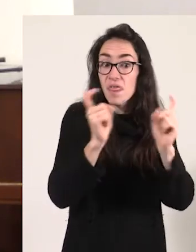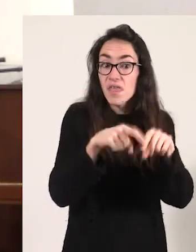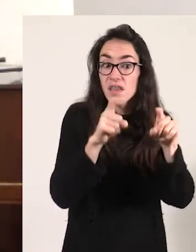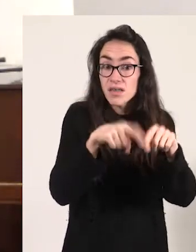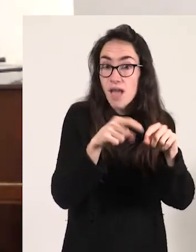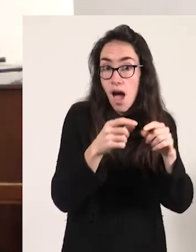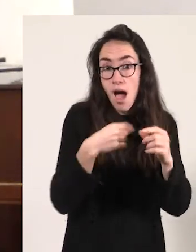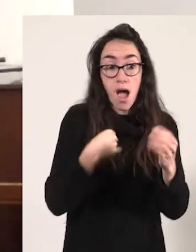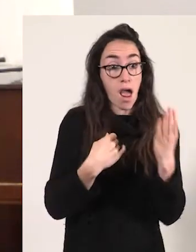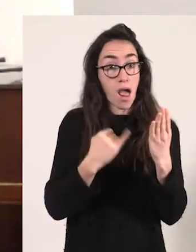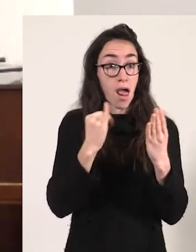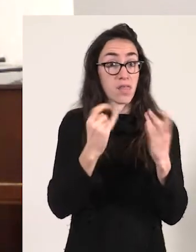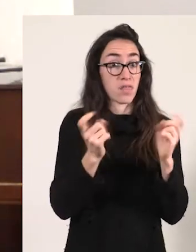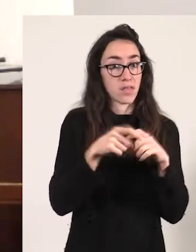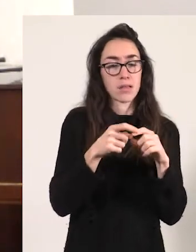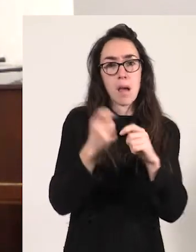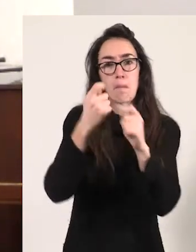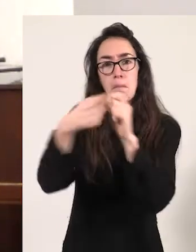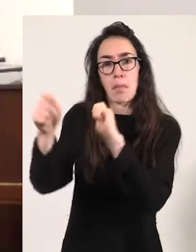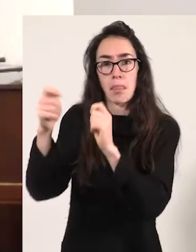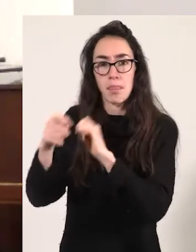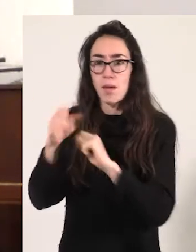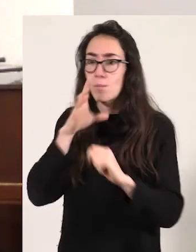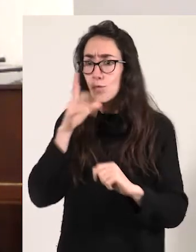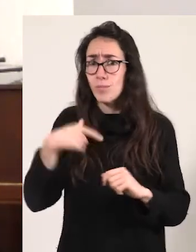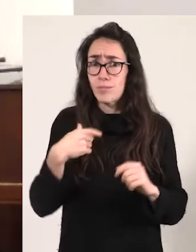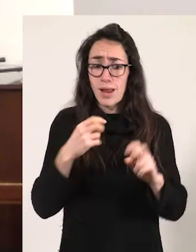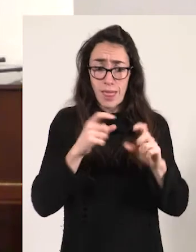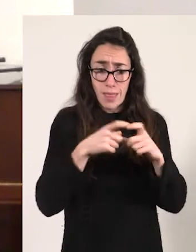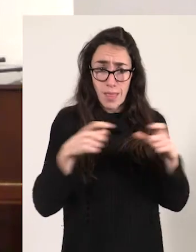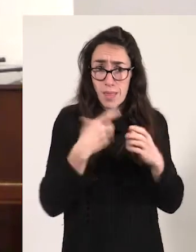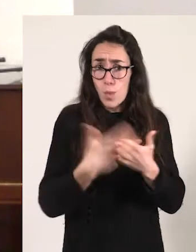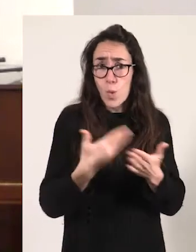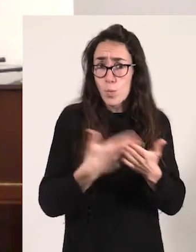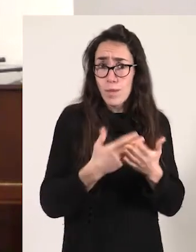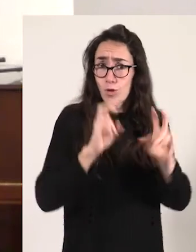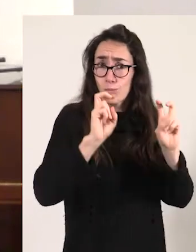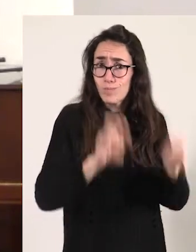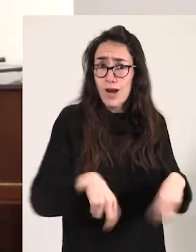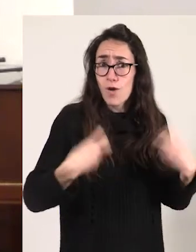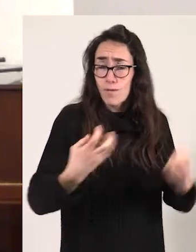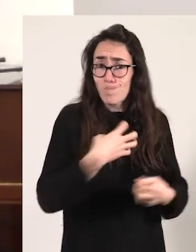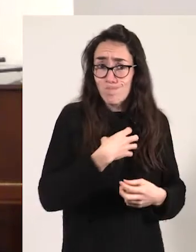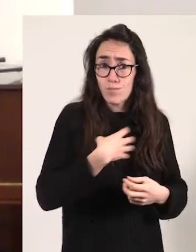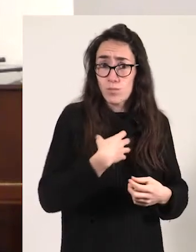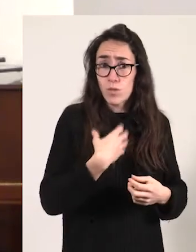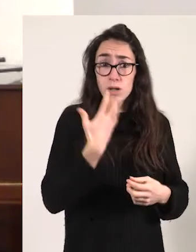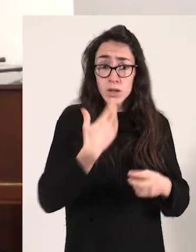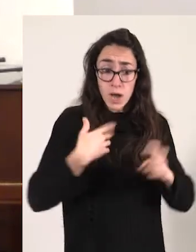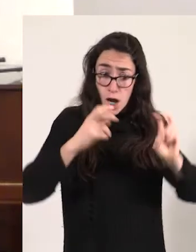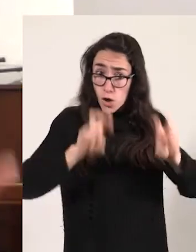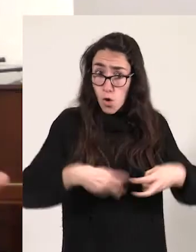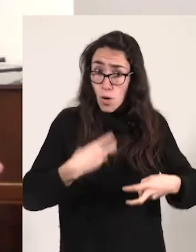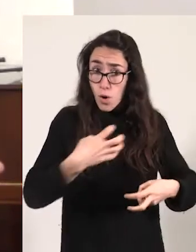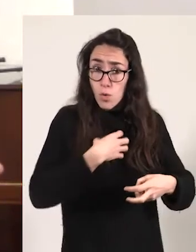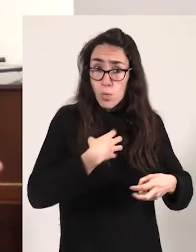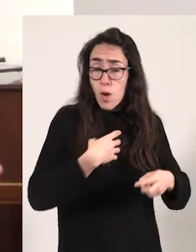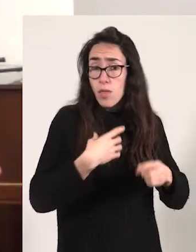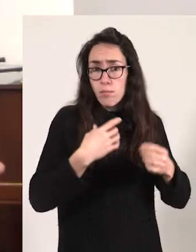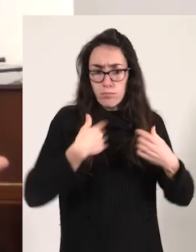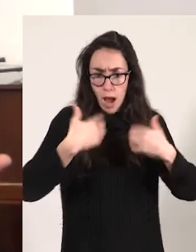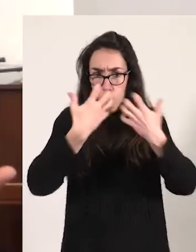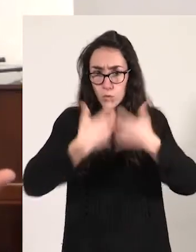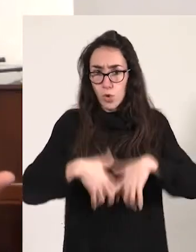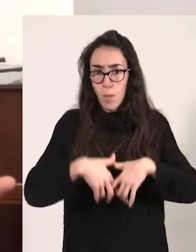vendiendo citas porque no pueden renovar sus documentos. No renovar un documento puede significar pasar de estar en situación